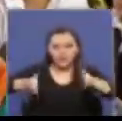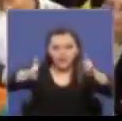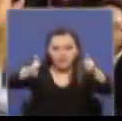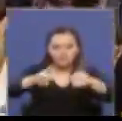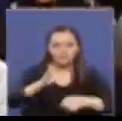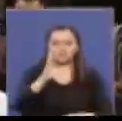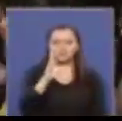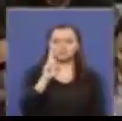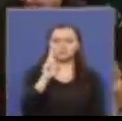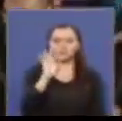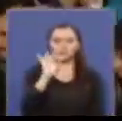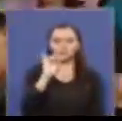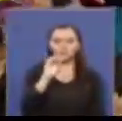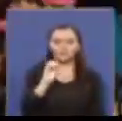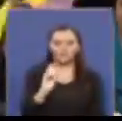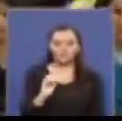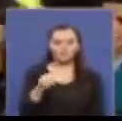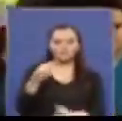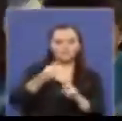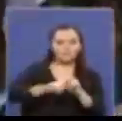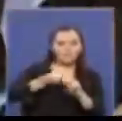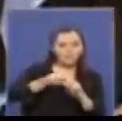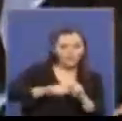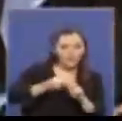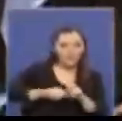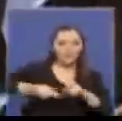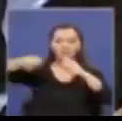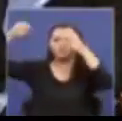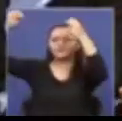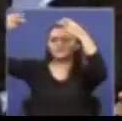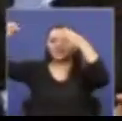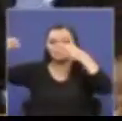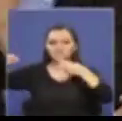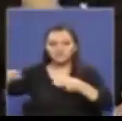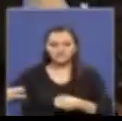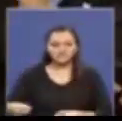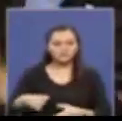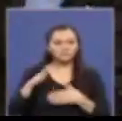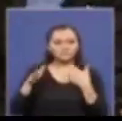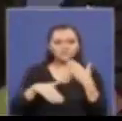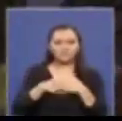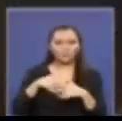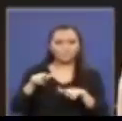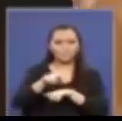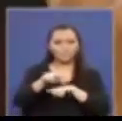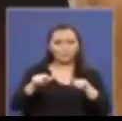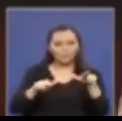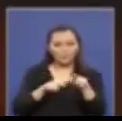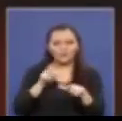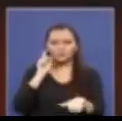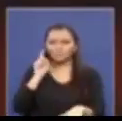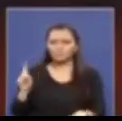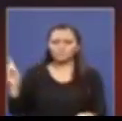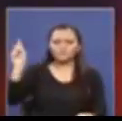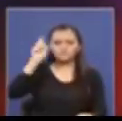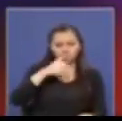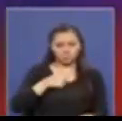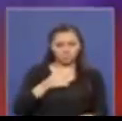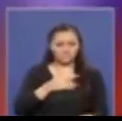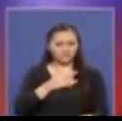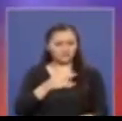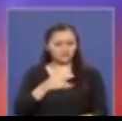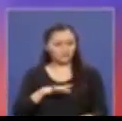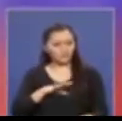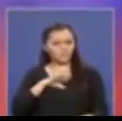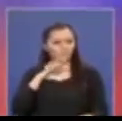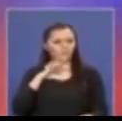Los mercados, la obra pública, la señalización, todos los sitios turísticos. O sea, qué orgullo que siente esa